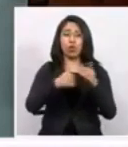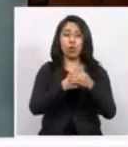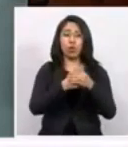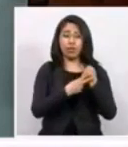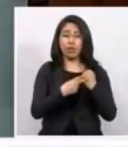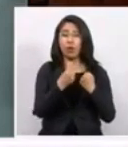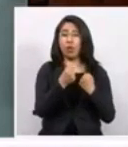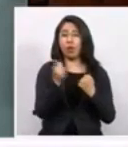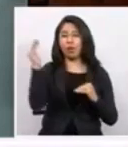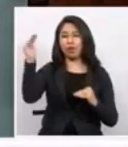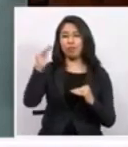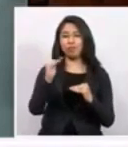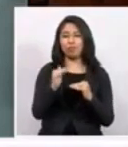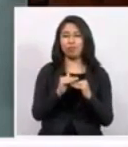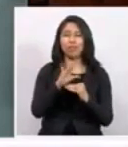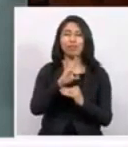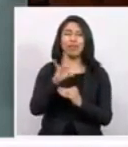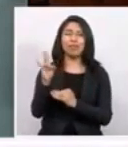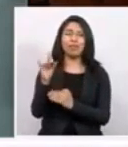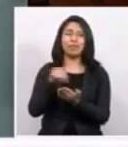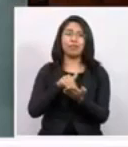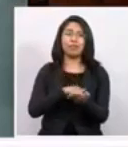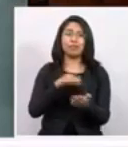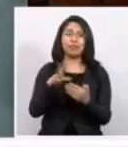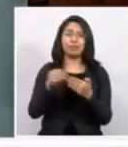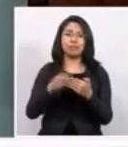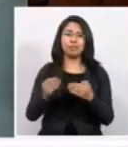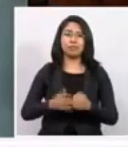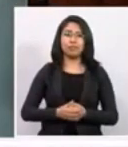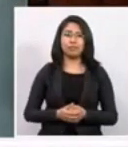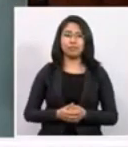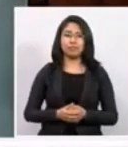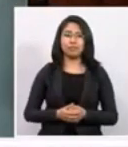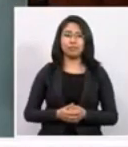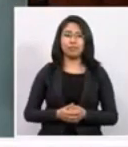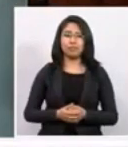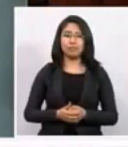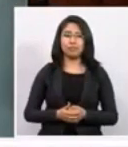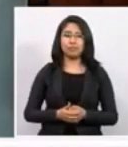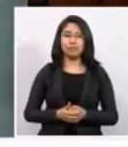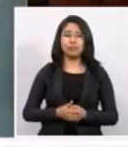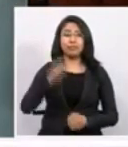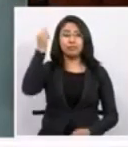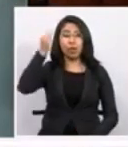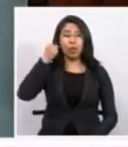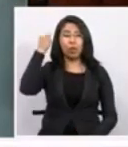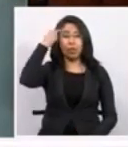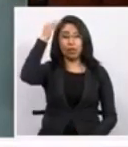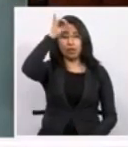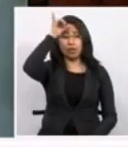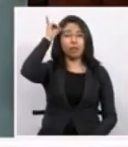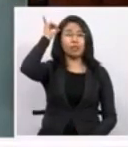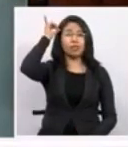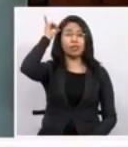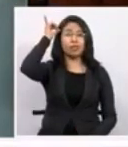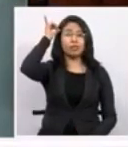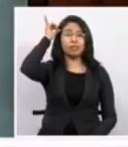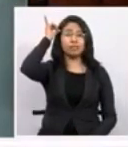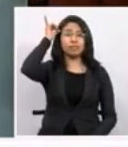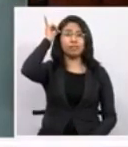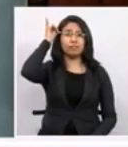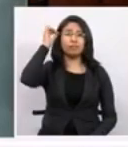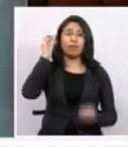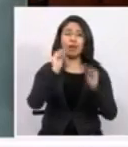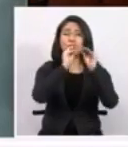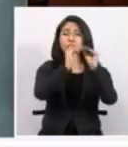disminuyeron en 777 millones de dólares. El gobierno de facto deja una